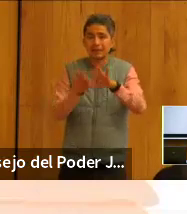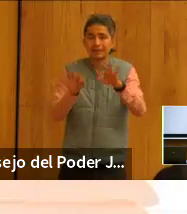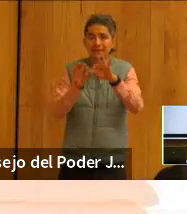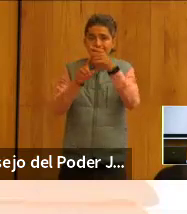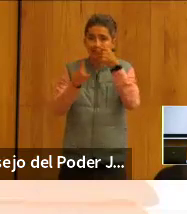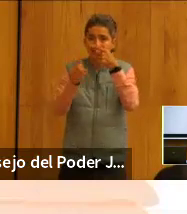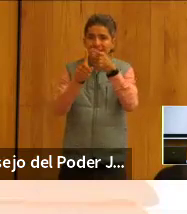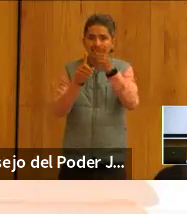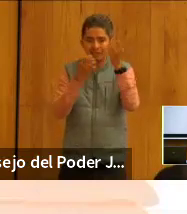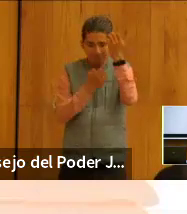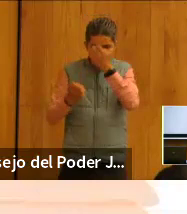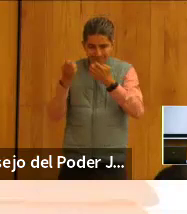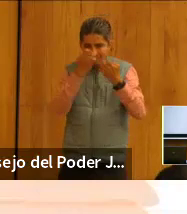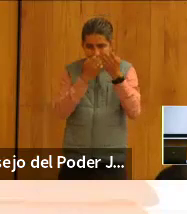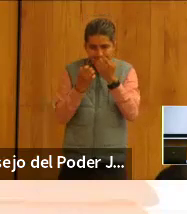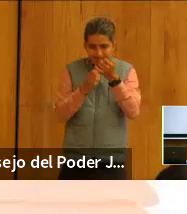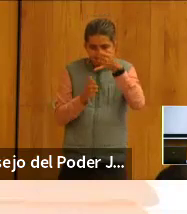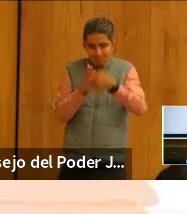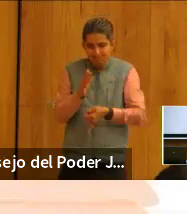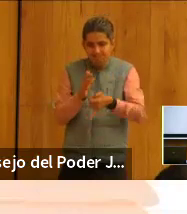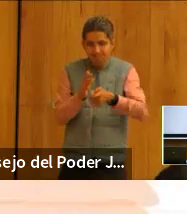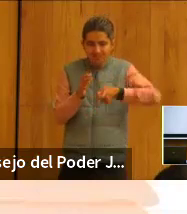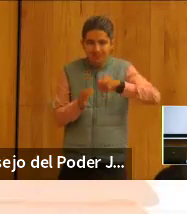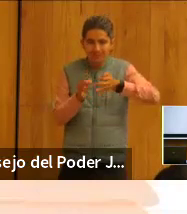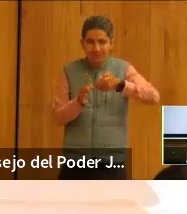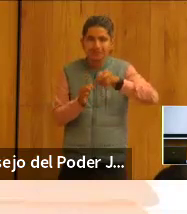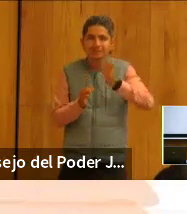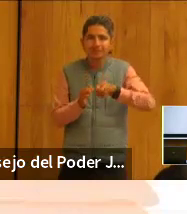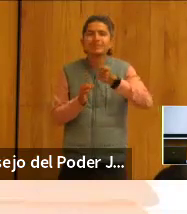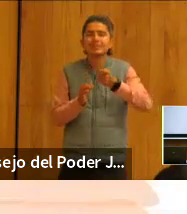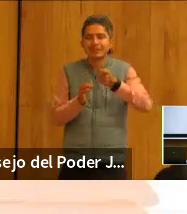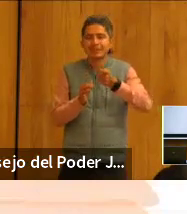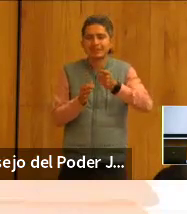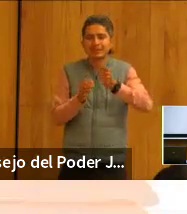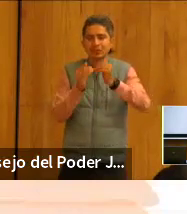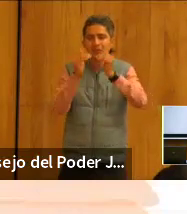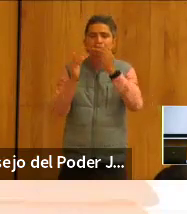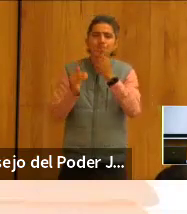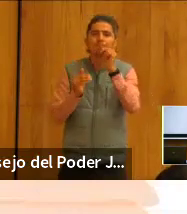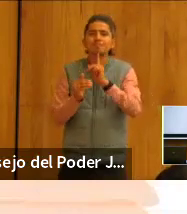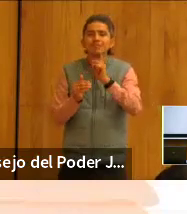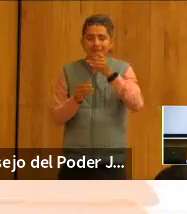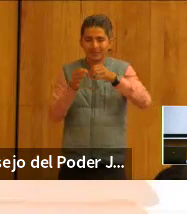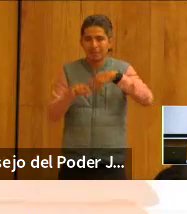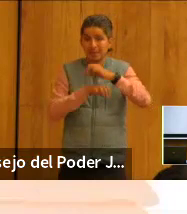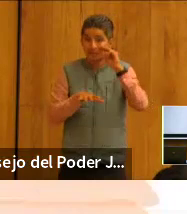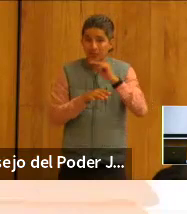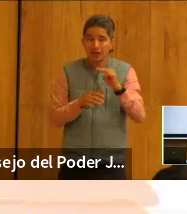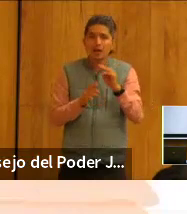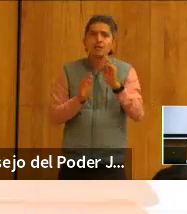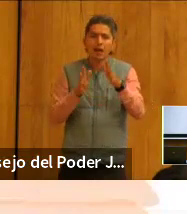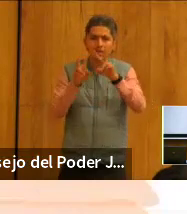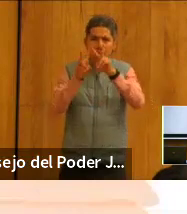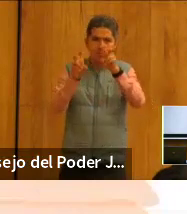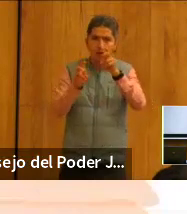de analizar las sentencias con perspectiva de género desde la Judicatura Michoacana, pues en materia familiar ya tenemos